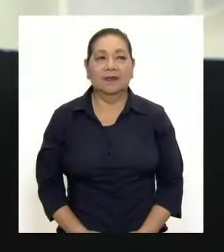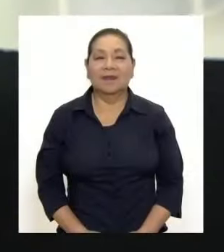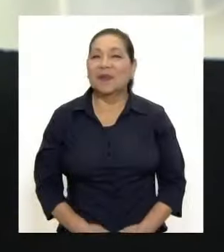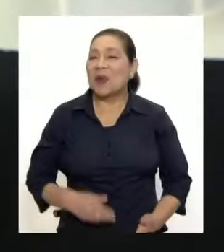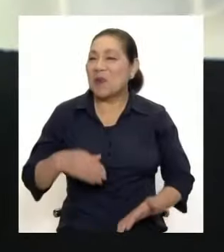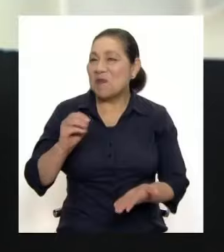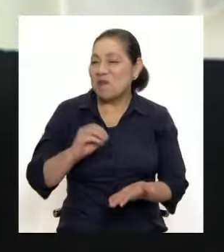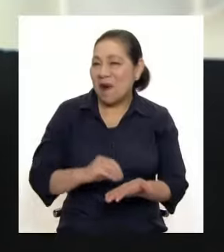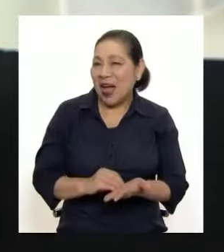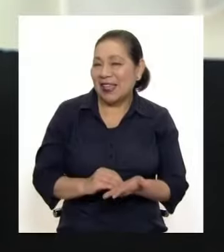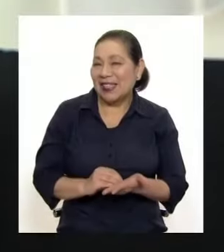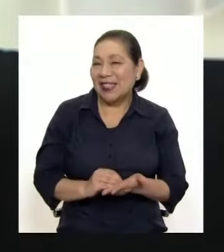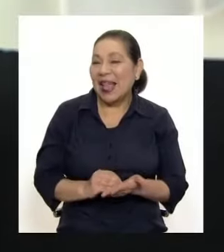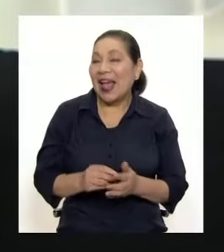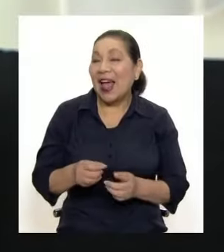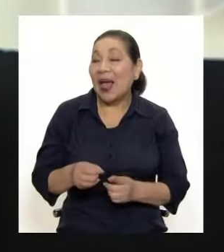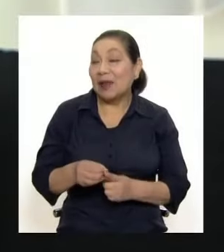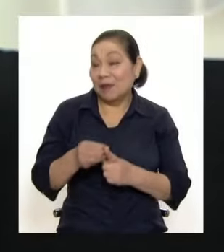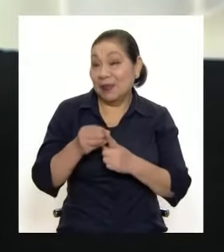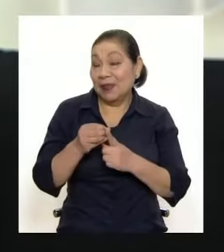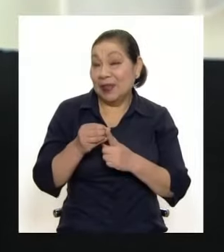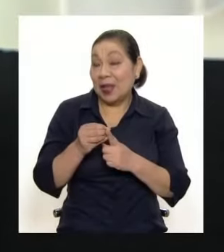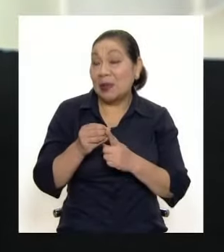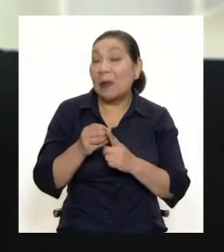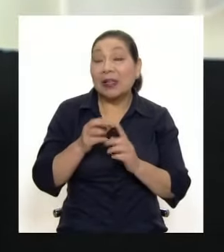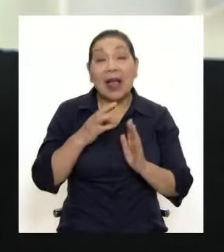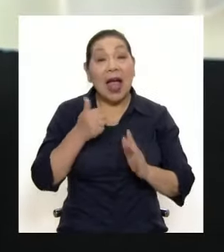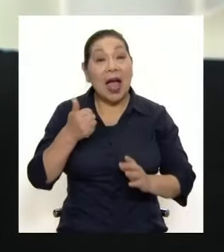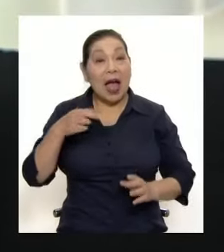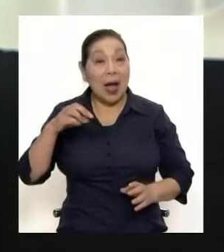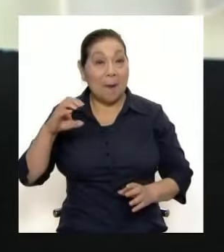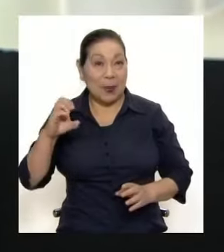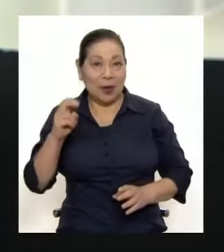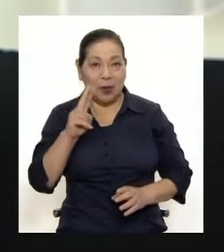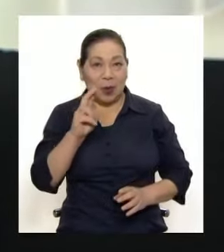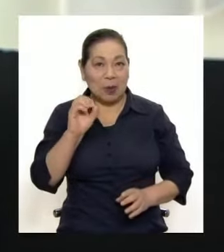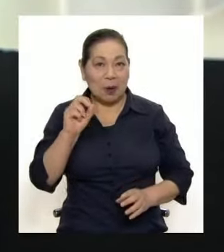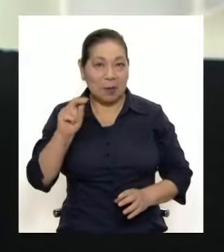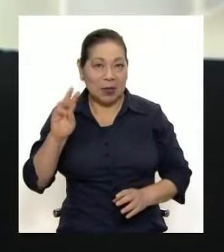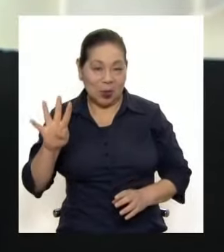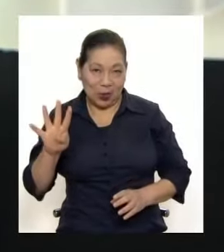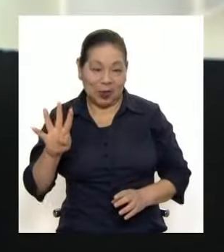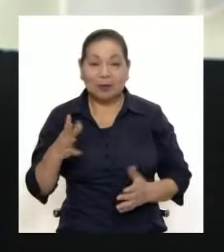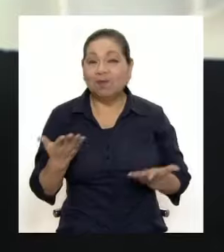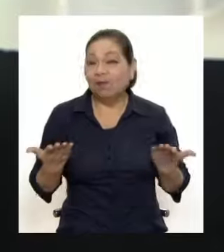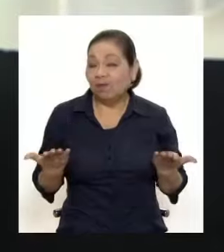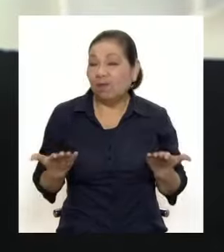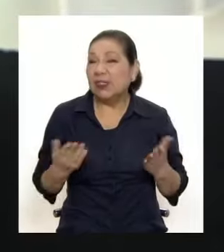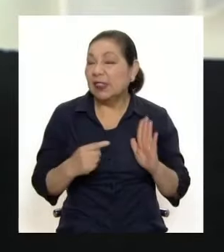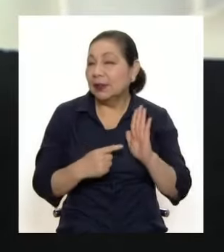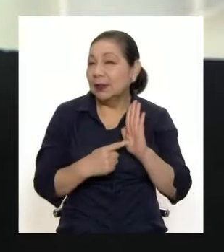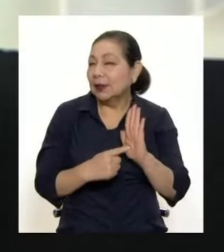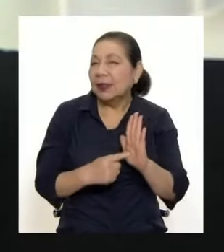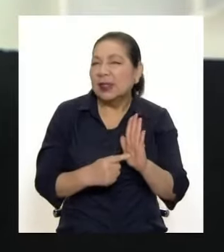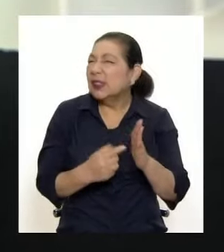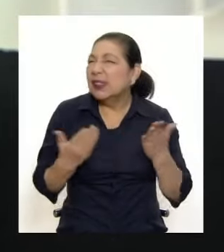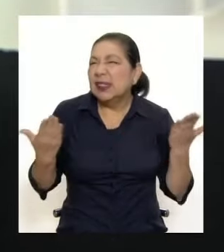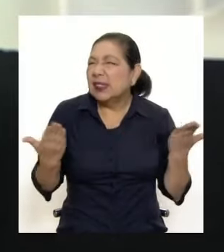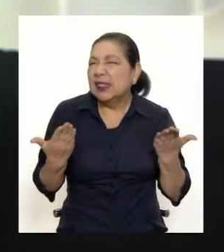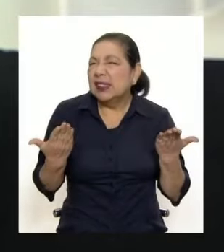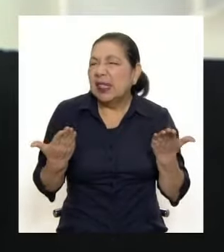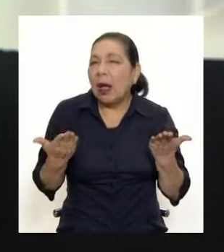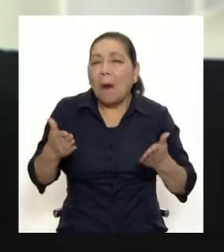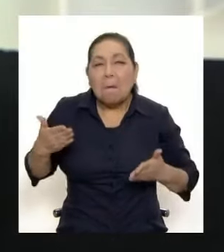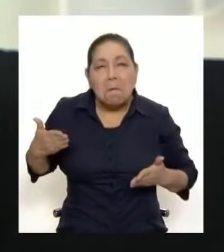seguimos con más en nuestro programa especial hacia Pacífico apec 2024 y en esta oportunidad vamos a dar una mirada a lo que es la